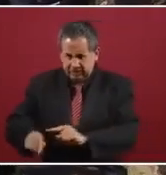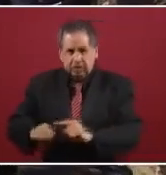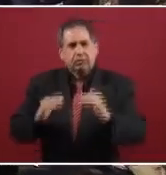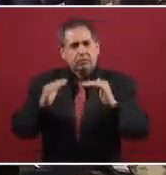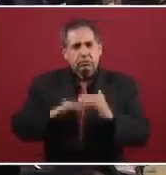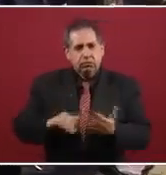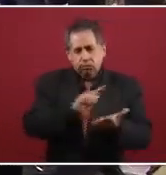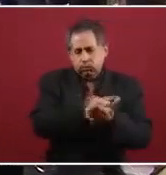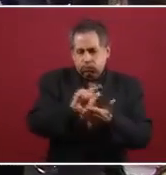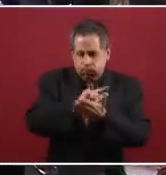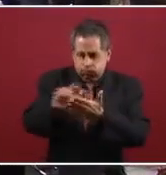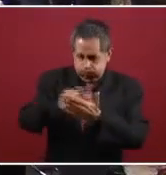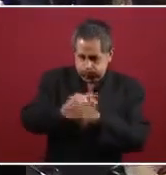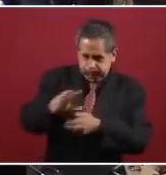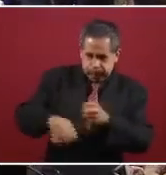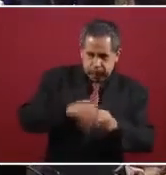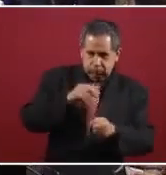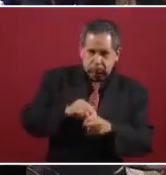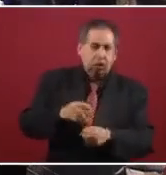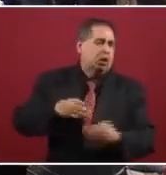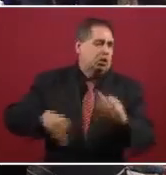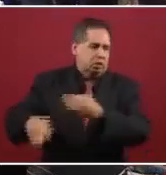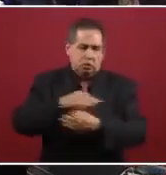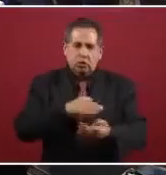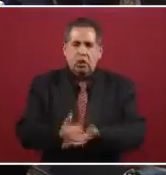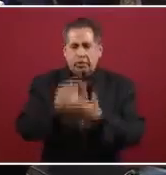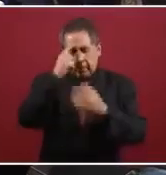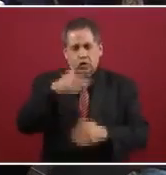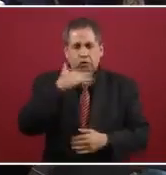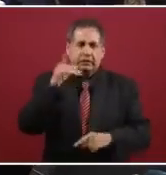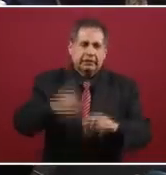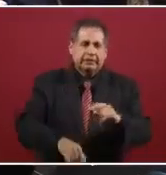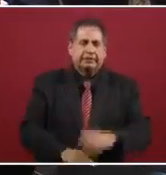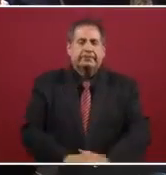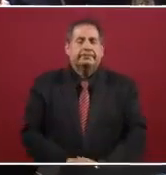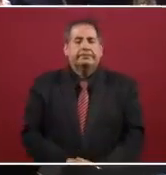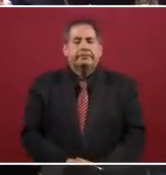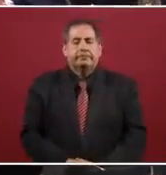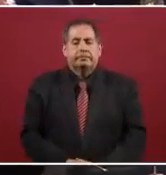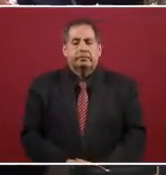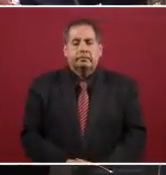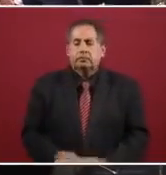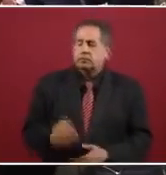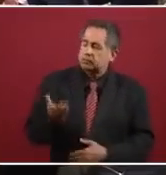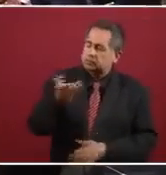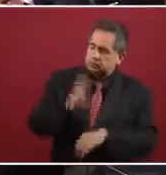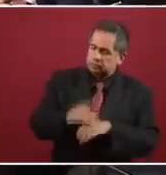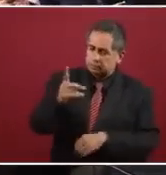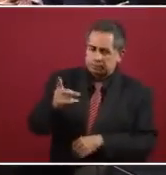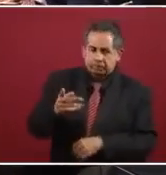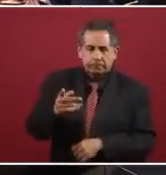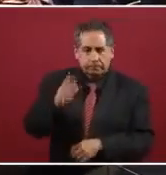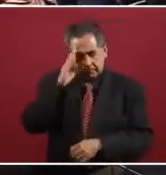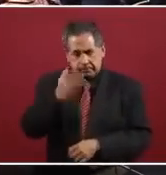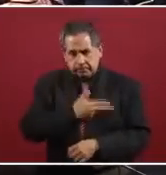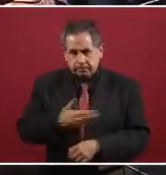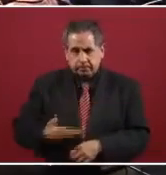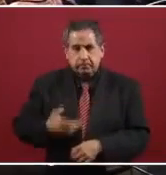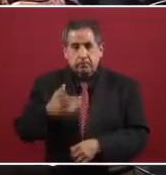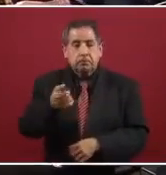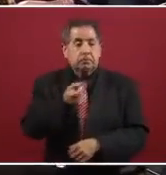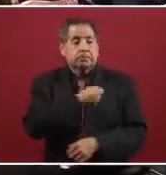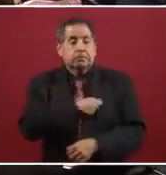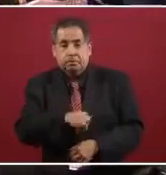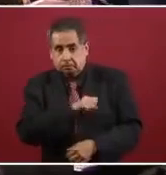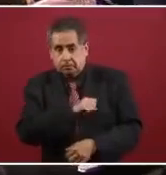ayudando para limpiar de corrupción el país. Y si me permite, señor presidente, ya que habló de salud preventiva